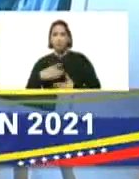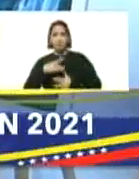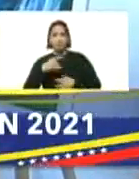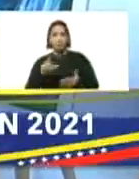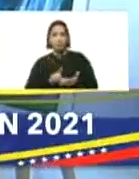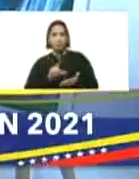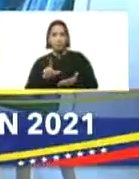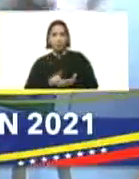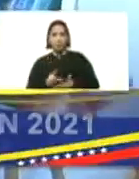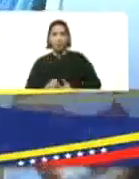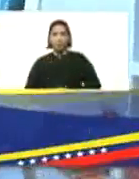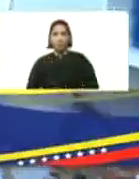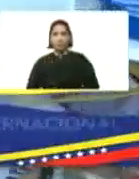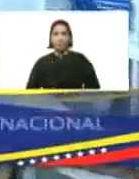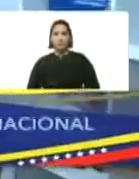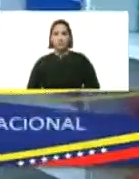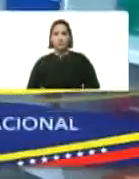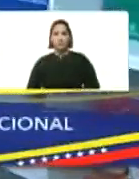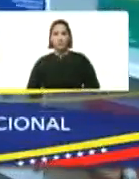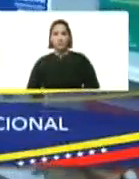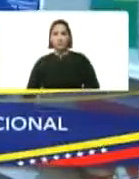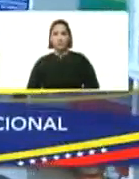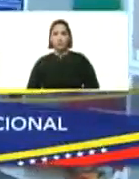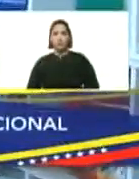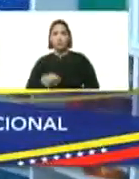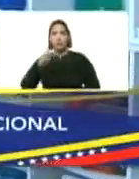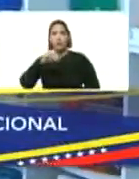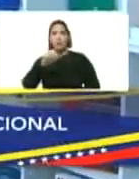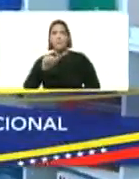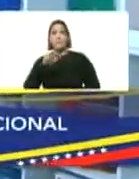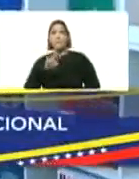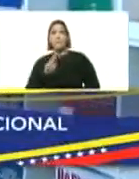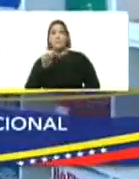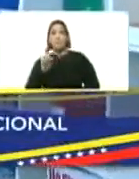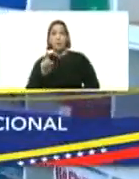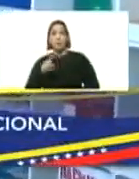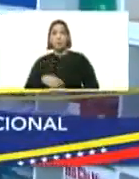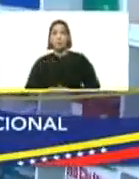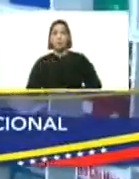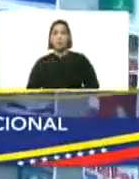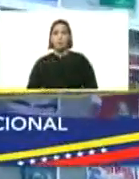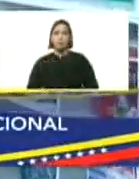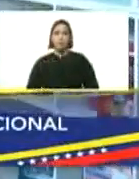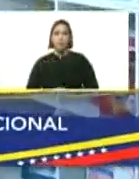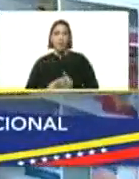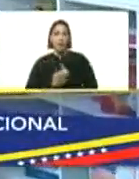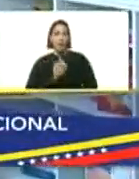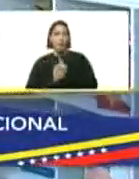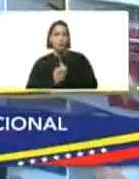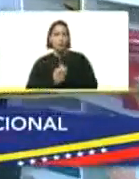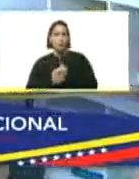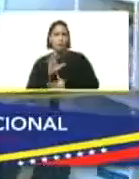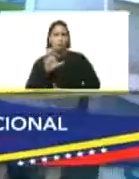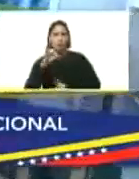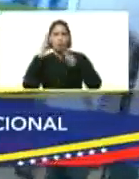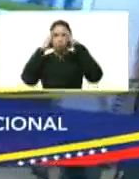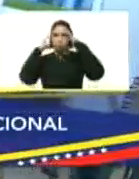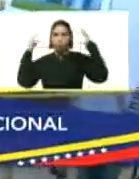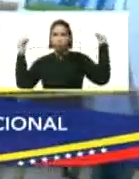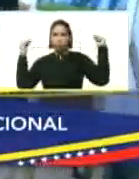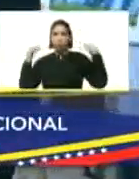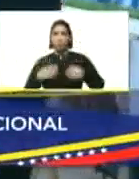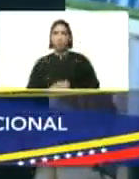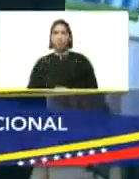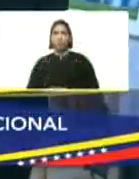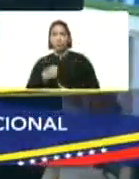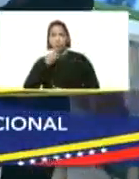Interesante, de verdad. El marxismo de Vietnam. Compañeros de Vietnam, bueno,